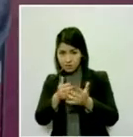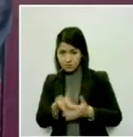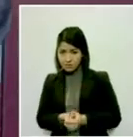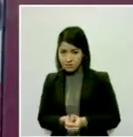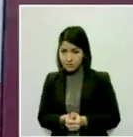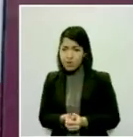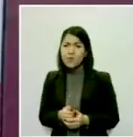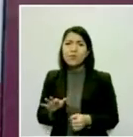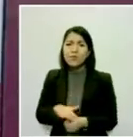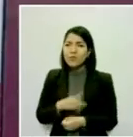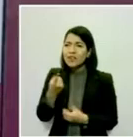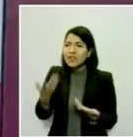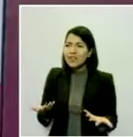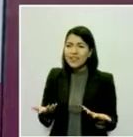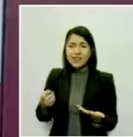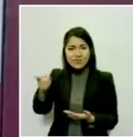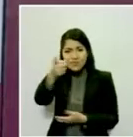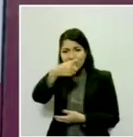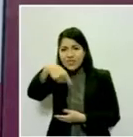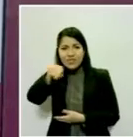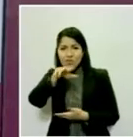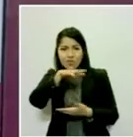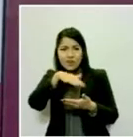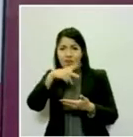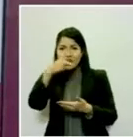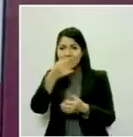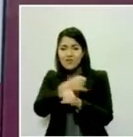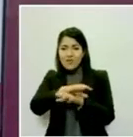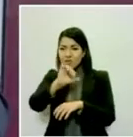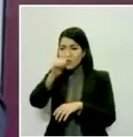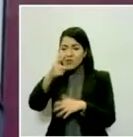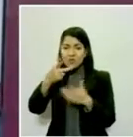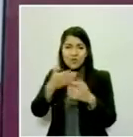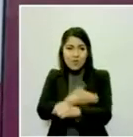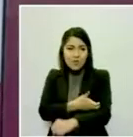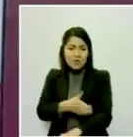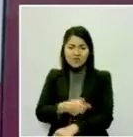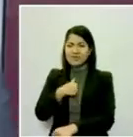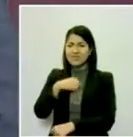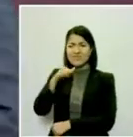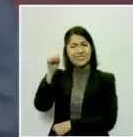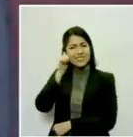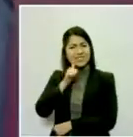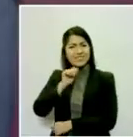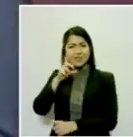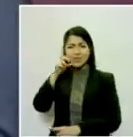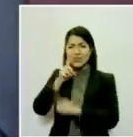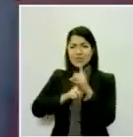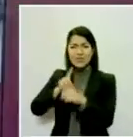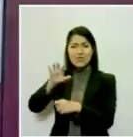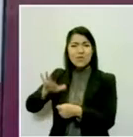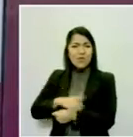¿Por qué la prensa no se lee a la prensa? Luego es una pregunta que me hago. ¿Por qué la prensa no lee a la